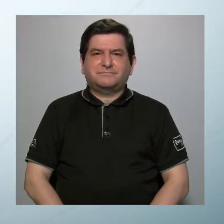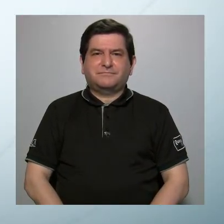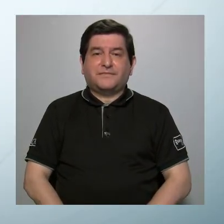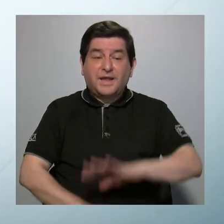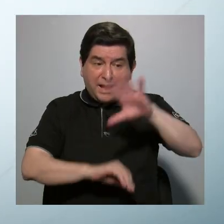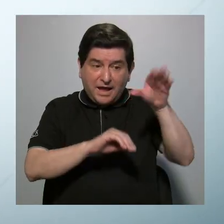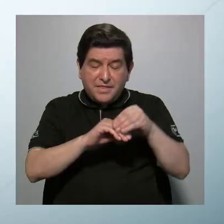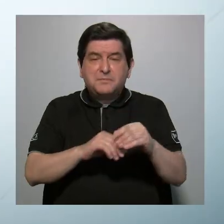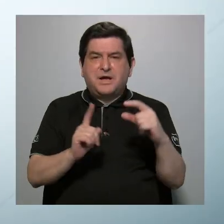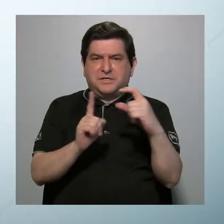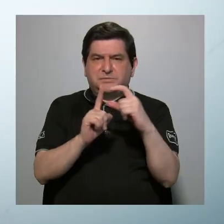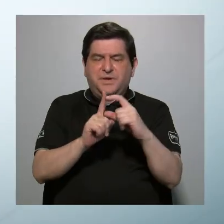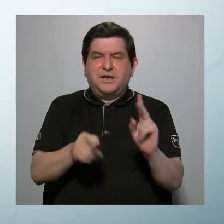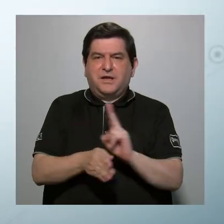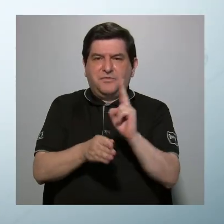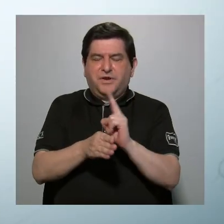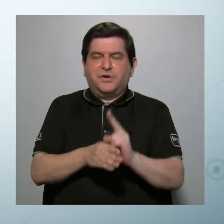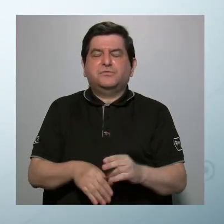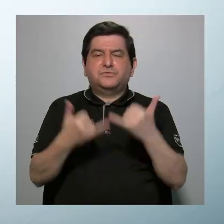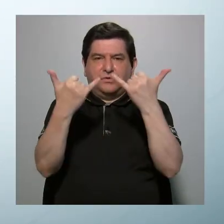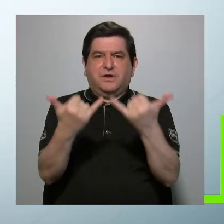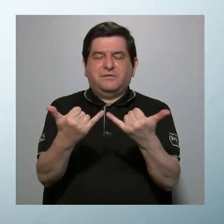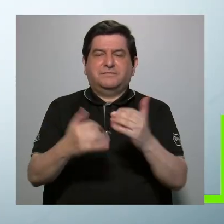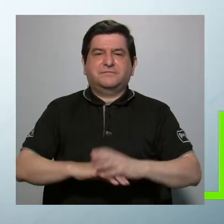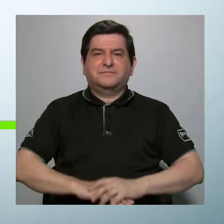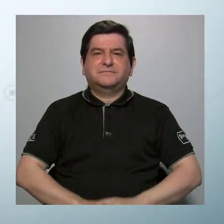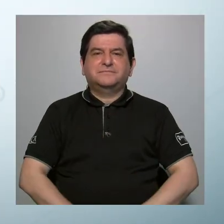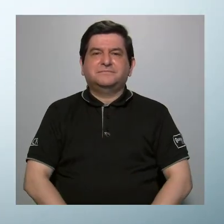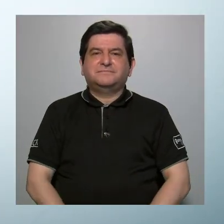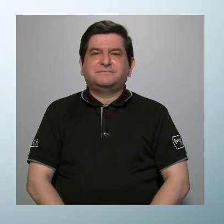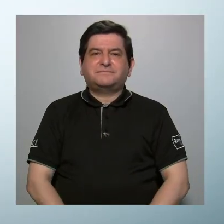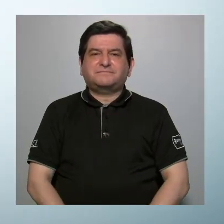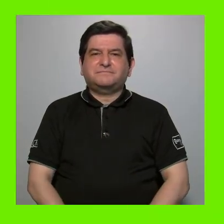También voy a definir la palabra que usó en la siguiente frase.